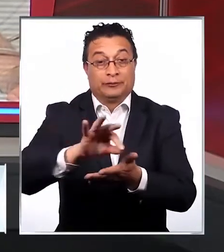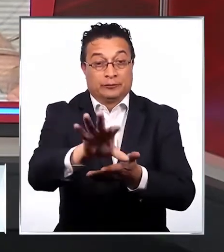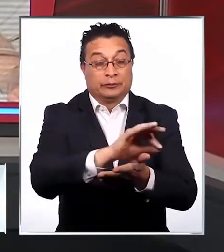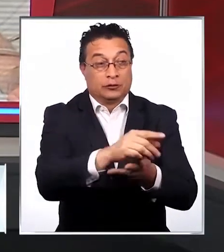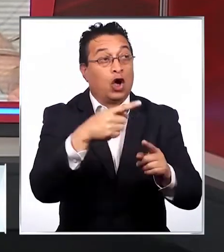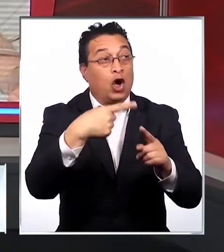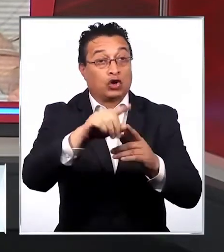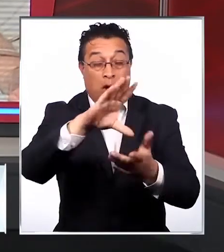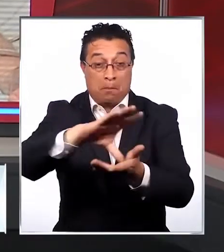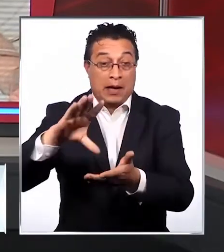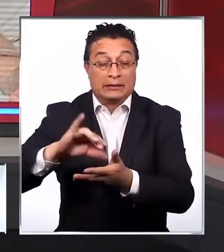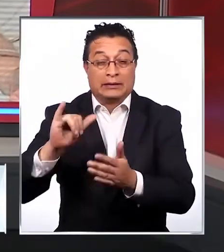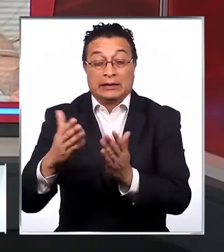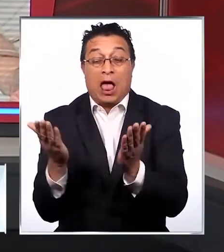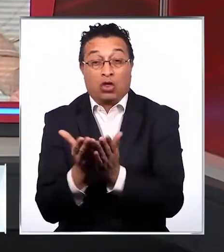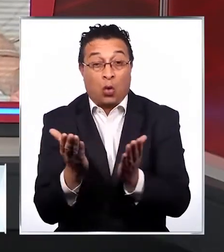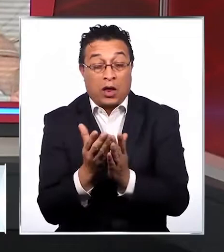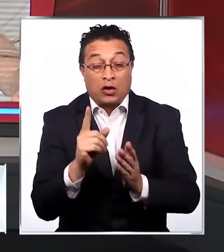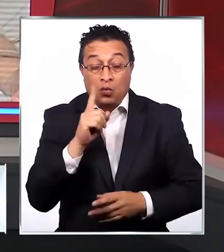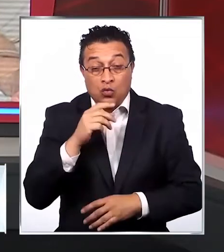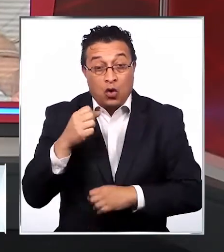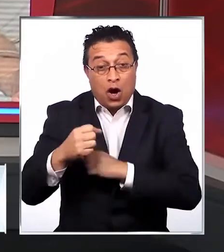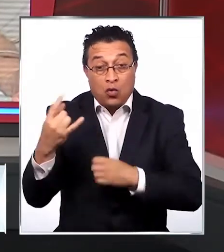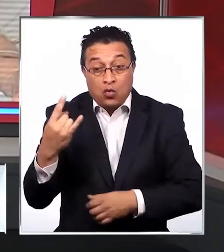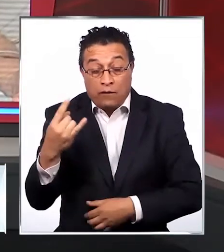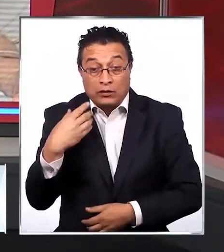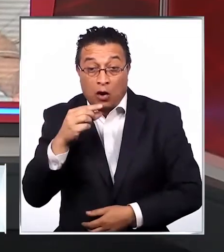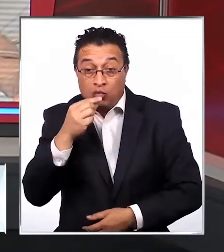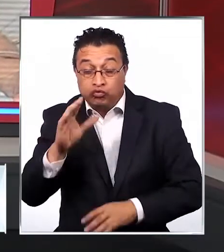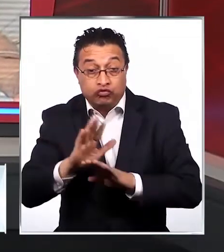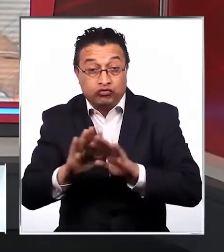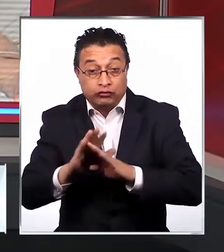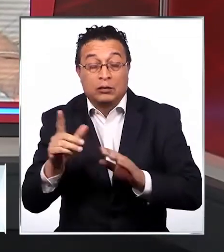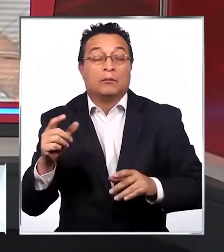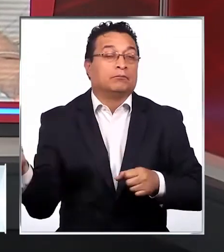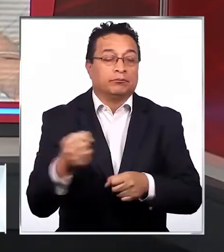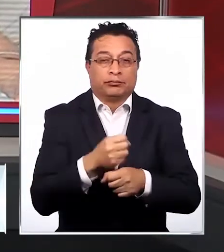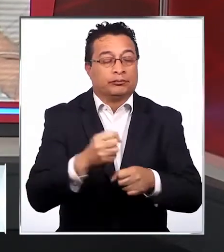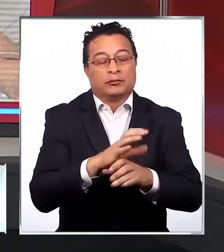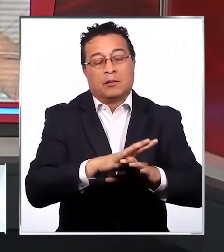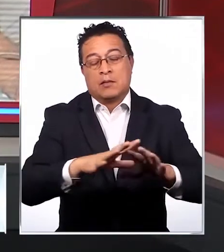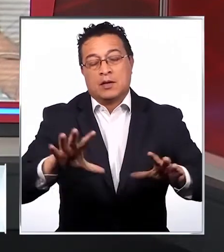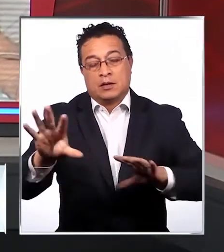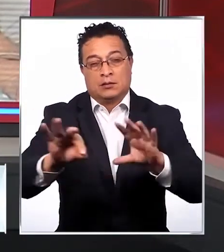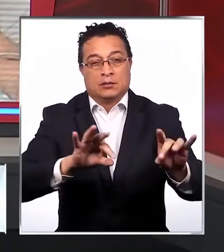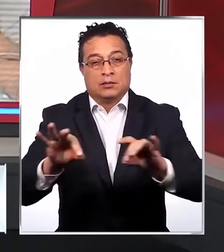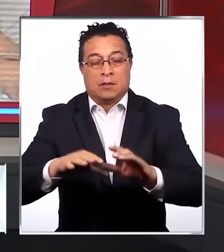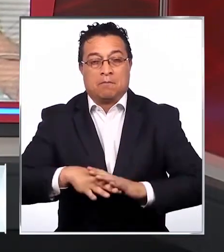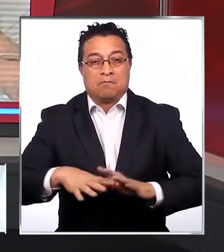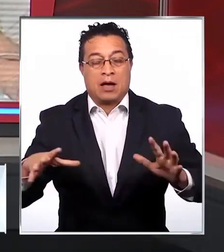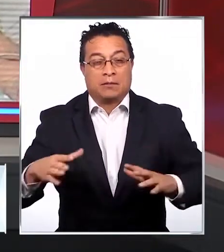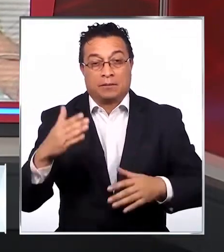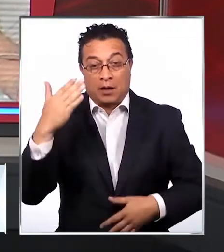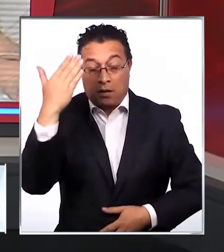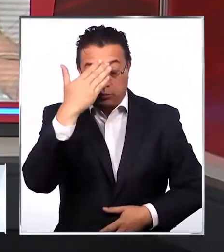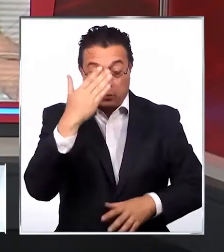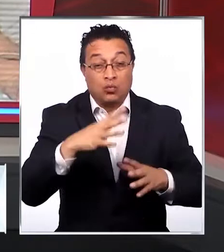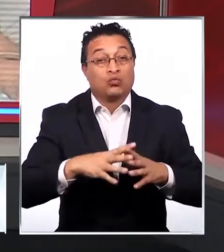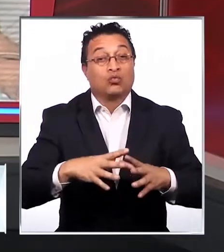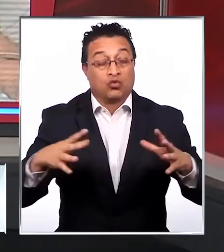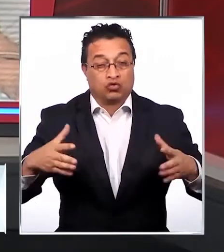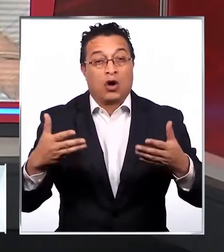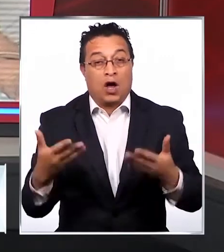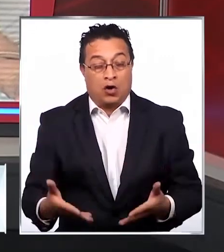salud extranjeros y estudiantes de los últimos años de la universidad para cubrir la alta demanda de pacientes graves. Tan preocupante es la